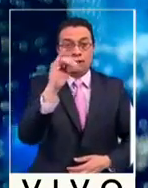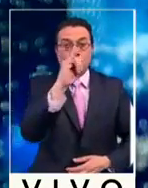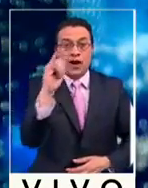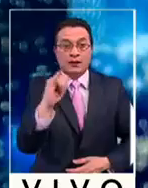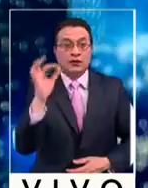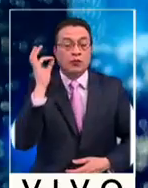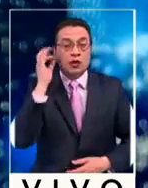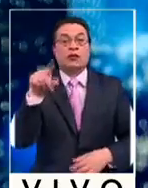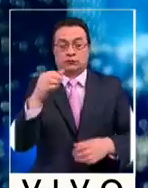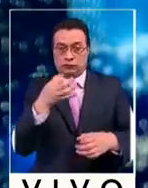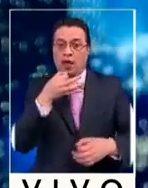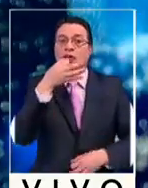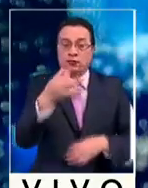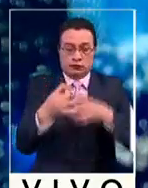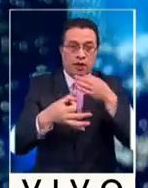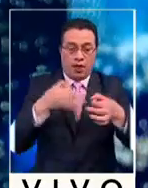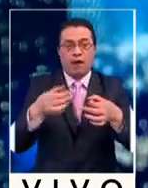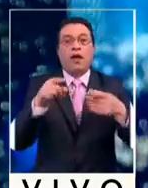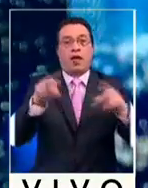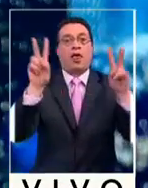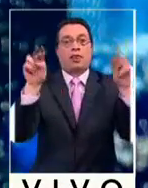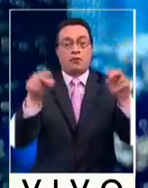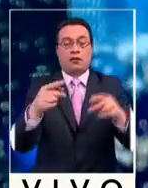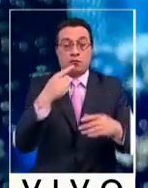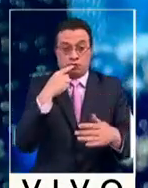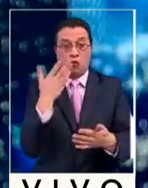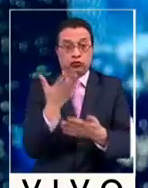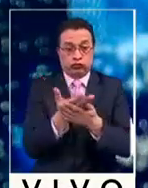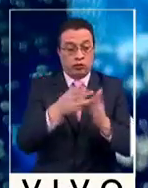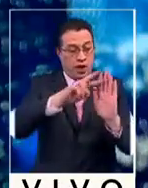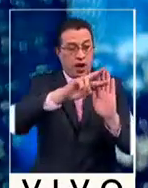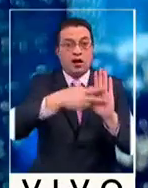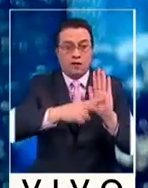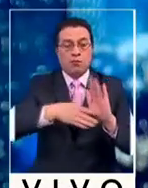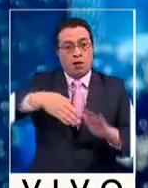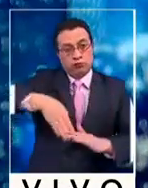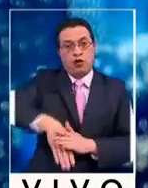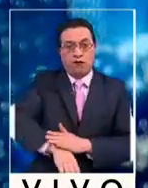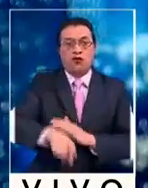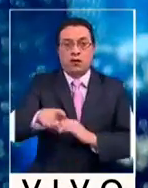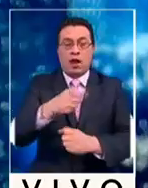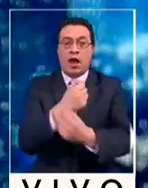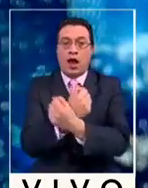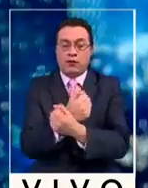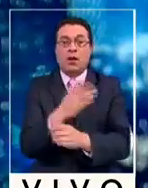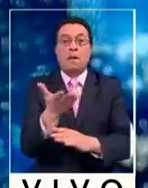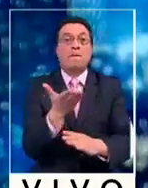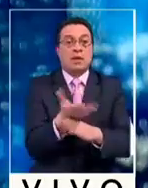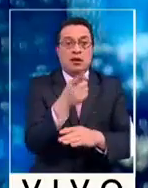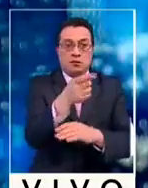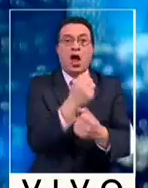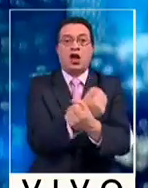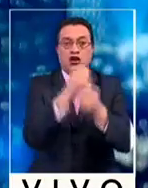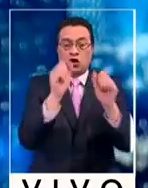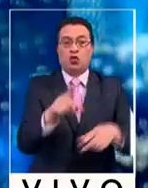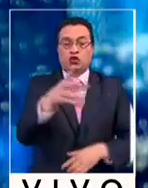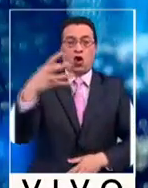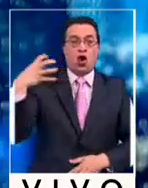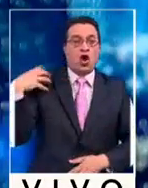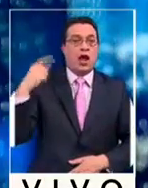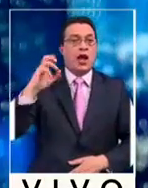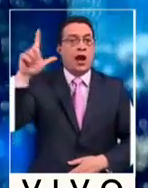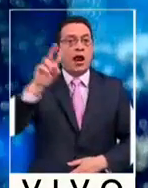primera precandidata que entró a discutir el caso y propuso una reforma profunda a la institución, pidiendo incluso la renuncia del general Bruno